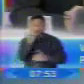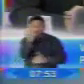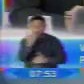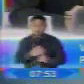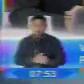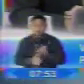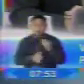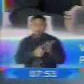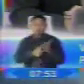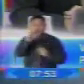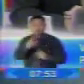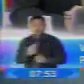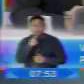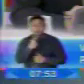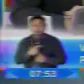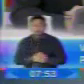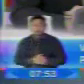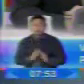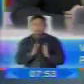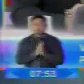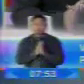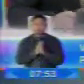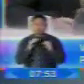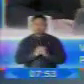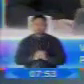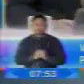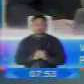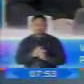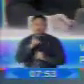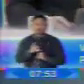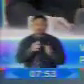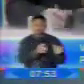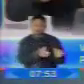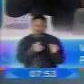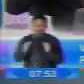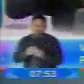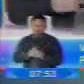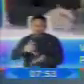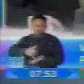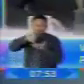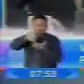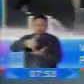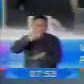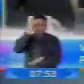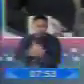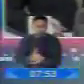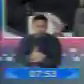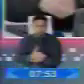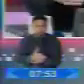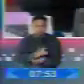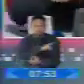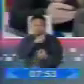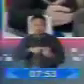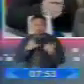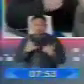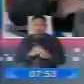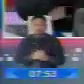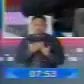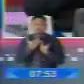contra el ministro, y dicen que y piden que se suspenda o se extienda una prórroga de entrega de este galardón que estamos hablando hasta que